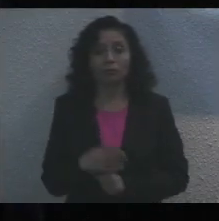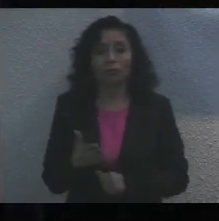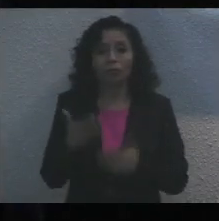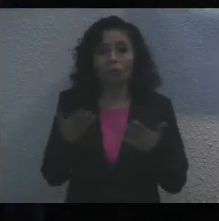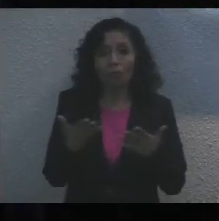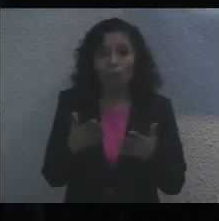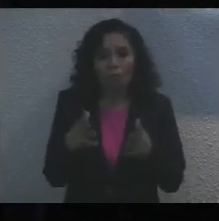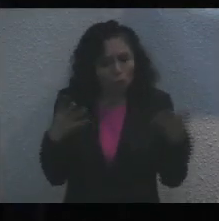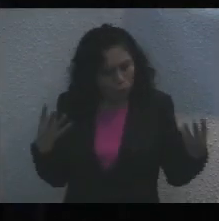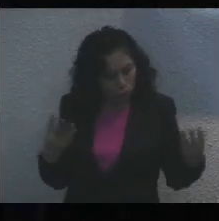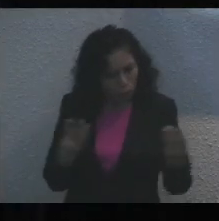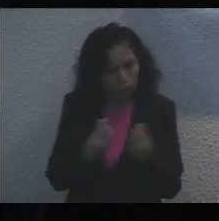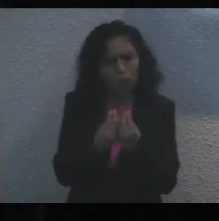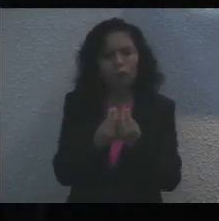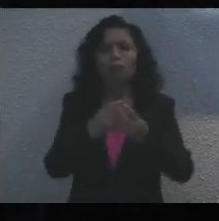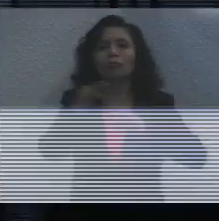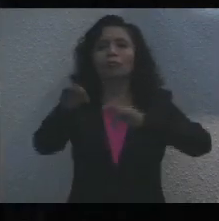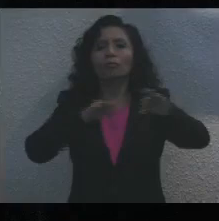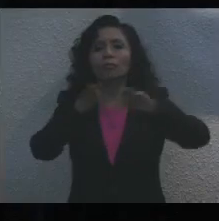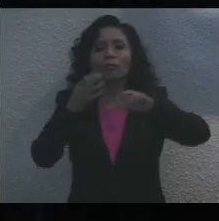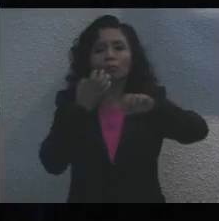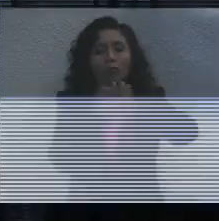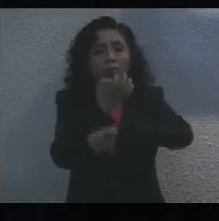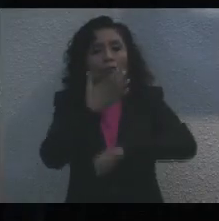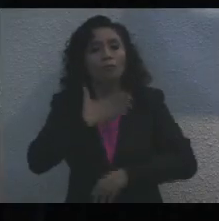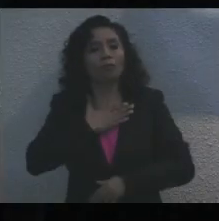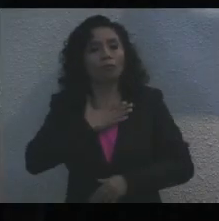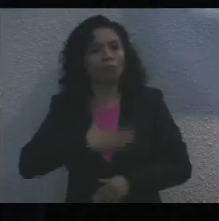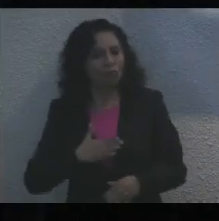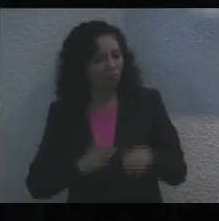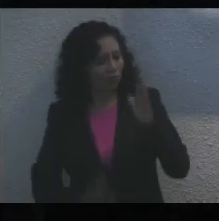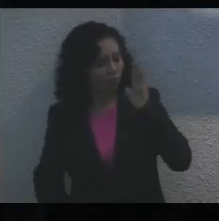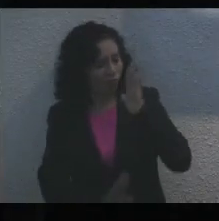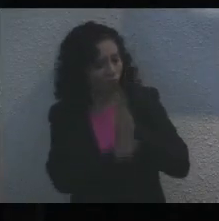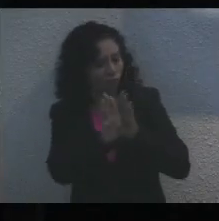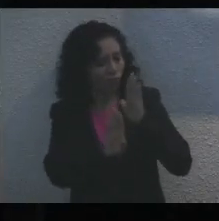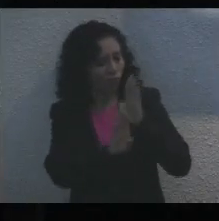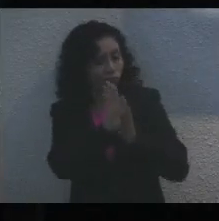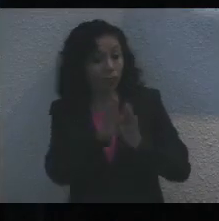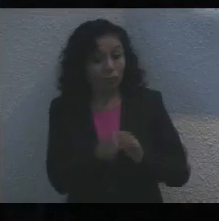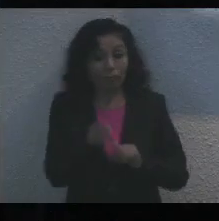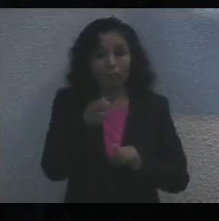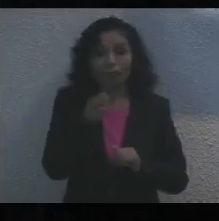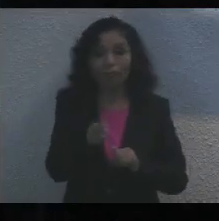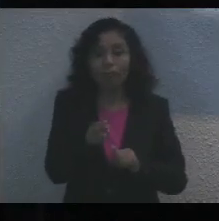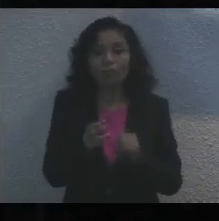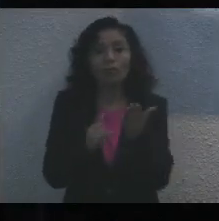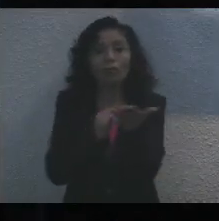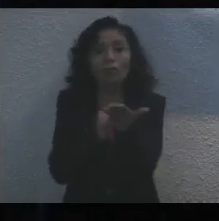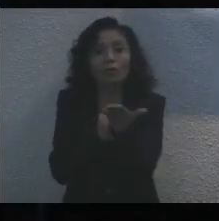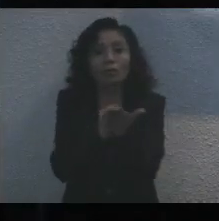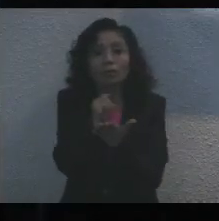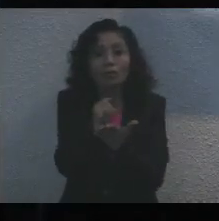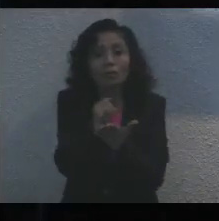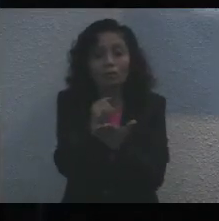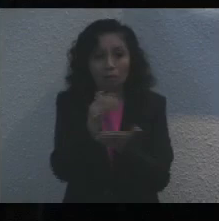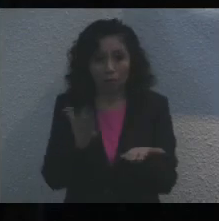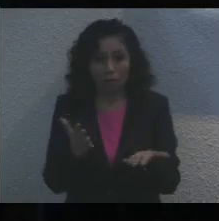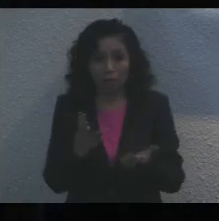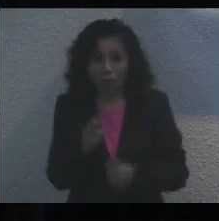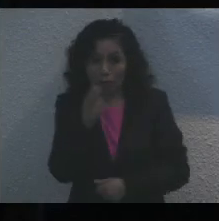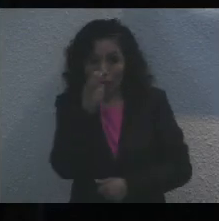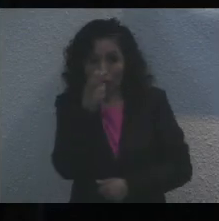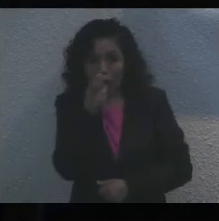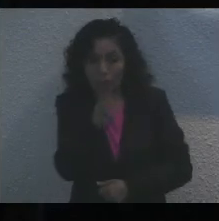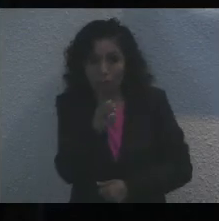Juntos trabajaremos para hacer un Estado más justo, próspero, que pone en el centro de las decisiones al pueblo y las